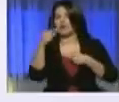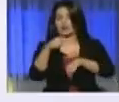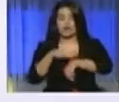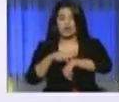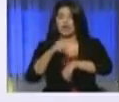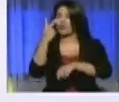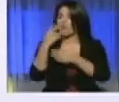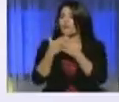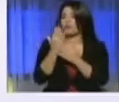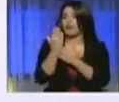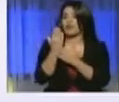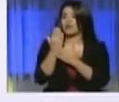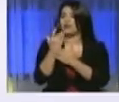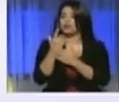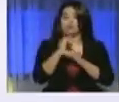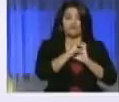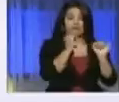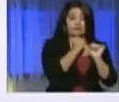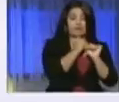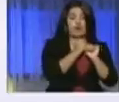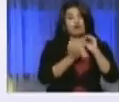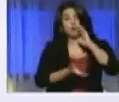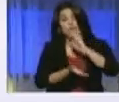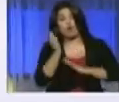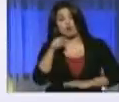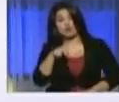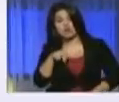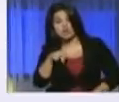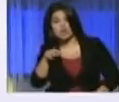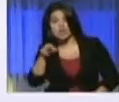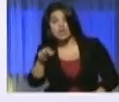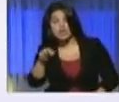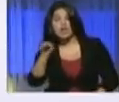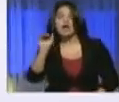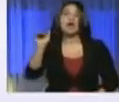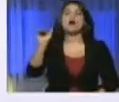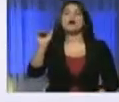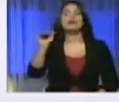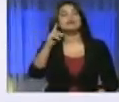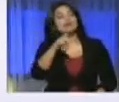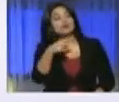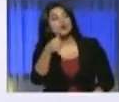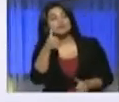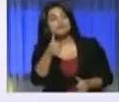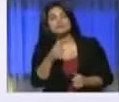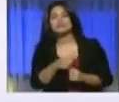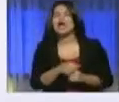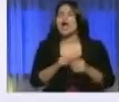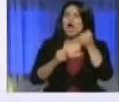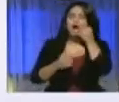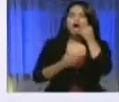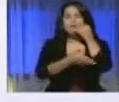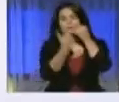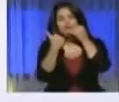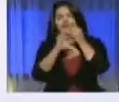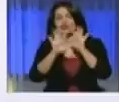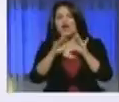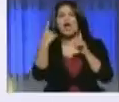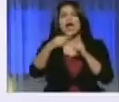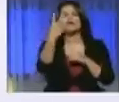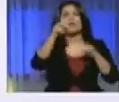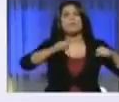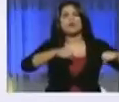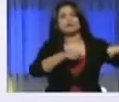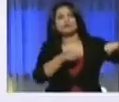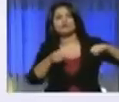mañana. Estoy saliendo del trabajo. Ajá. Bueno, véngase, pues, mire, vente por la avenida tal, tal, tal. Por ahí va a haber dos motorizados que te van